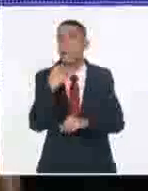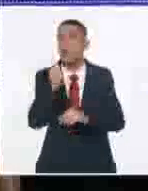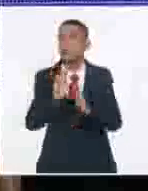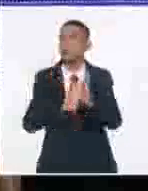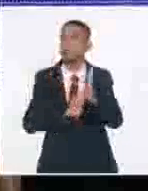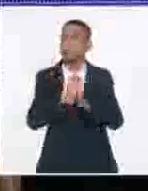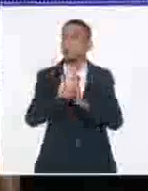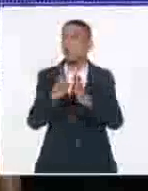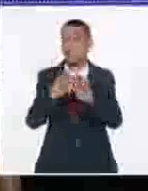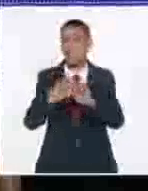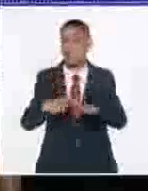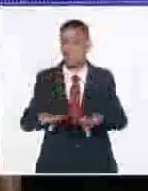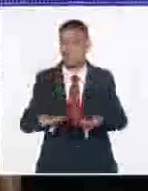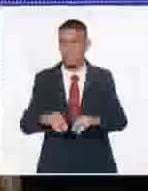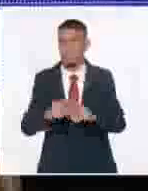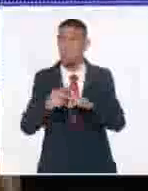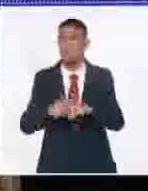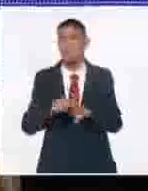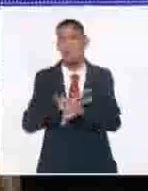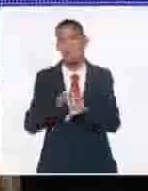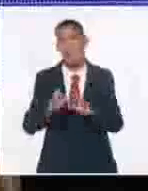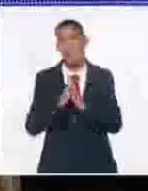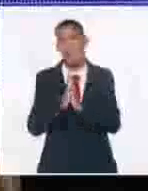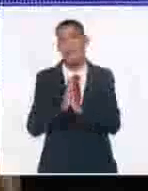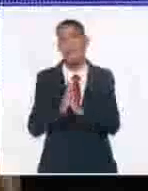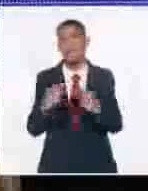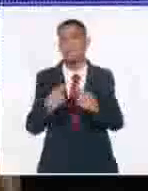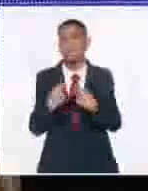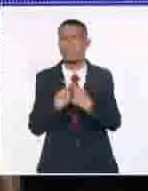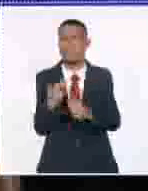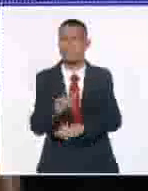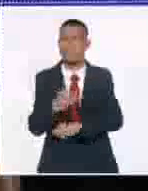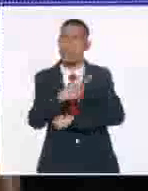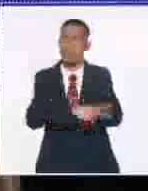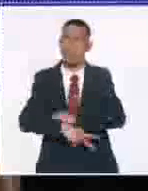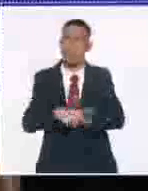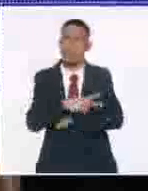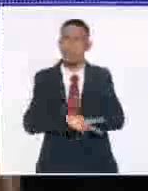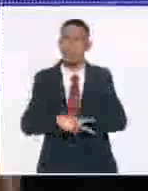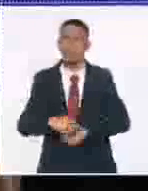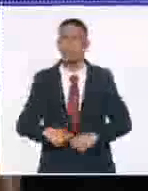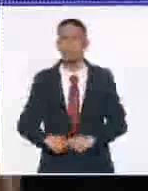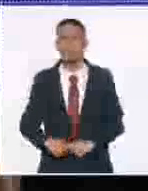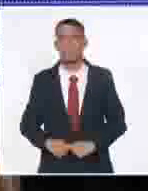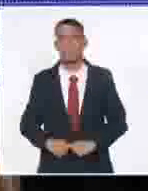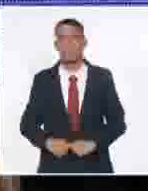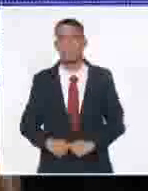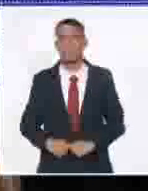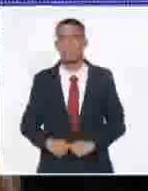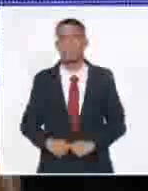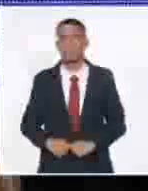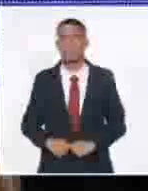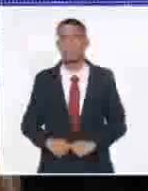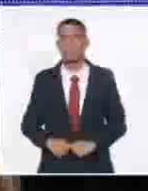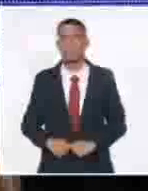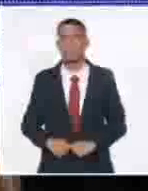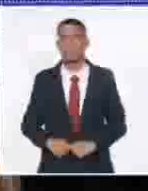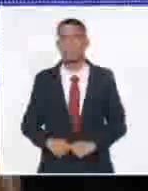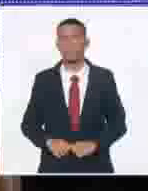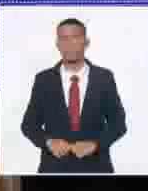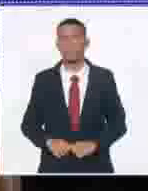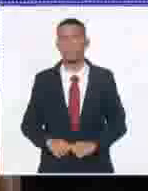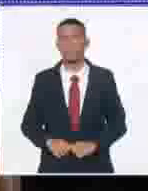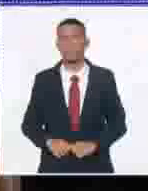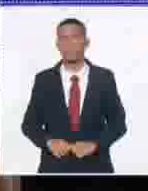la paz y resolver el conflicto del Medio Oriente, cuyo elemento principal